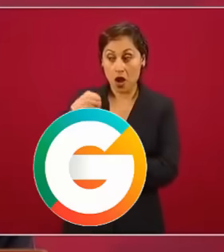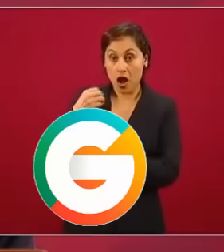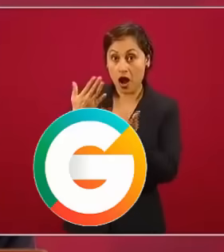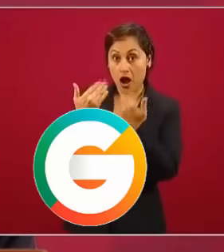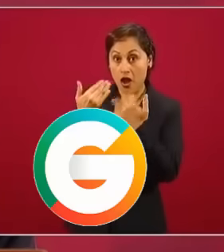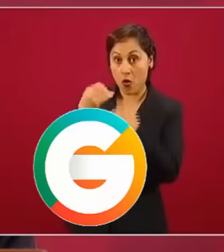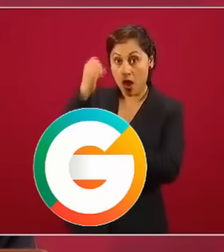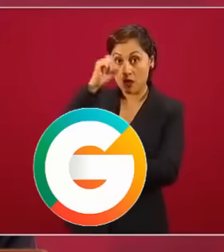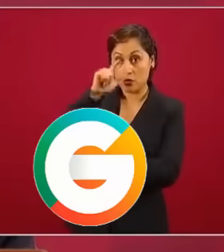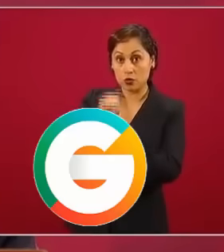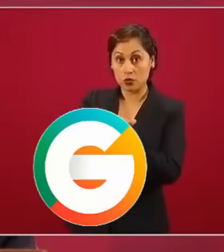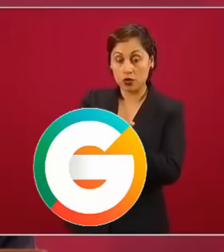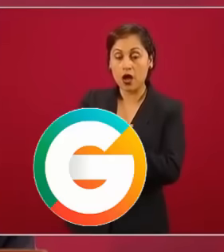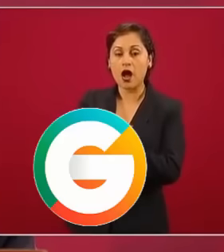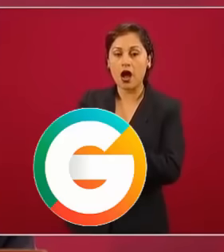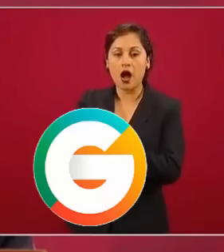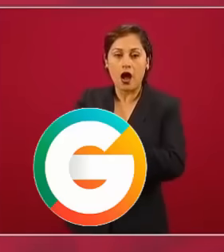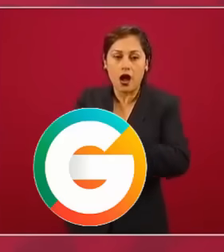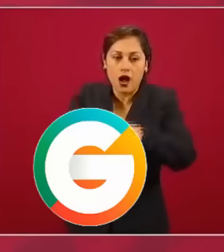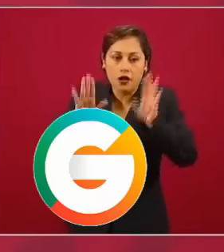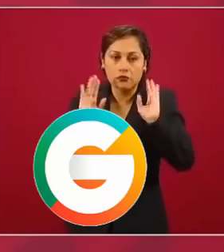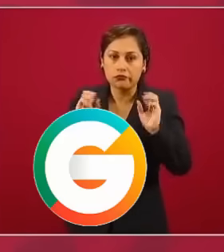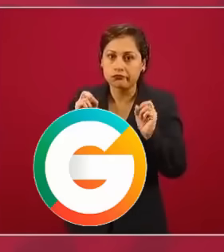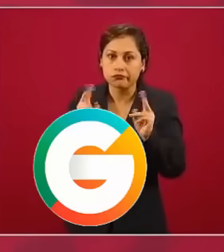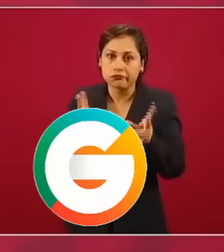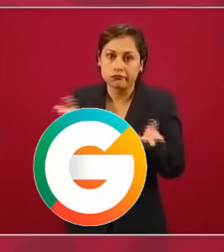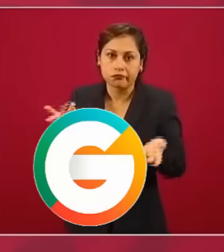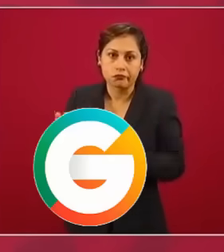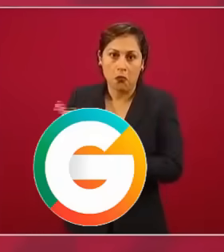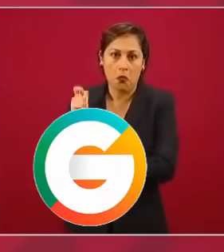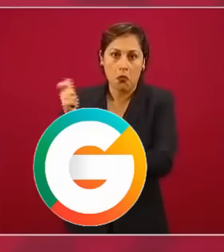apoyo para la cultura.